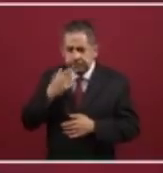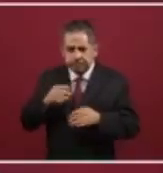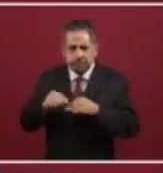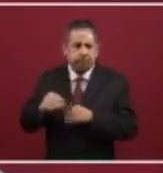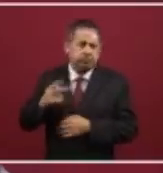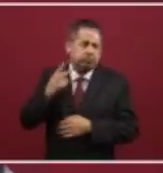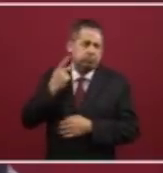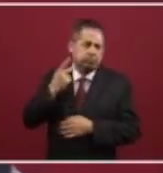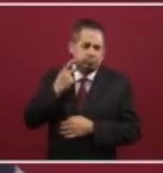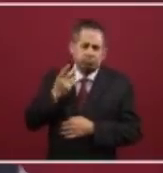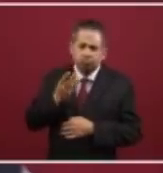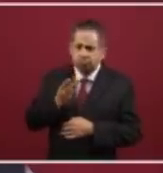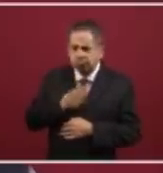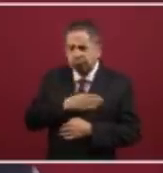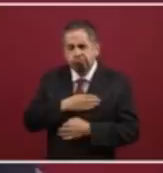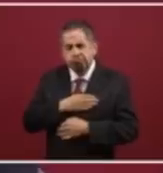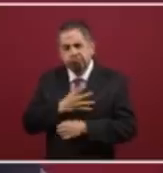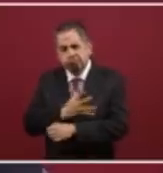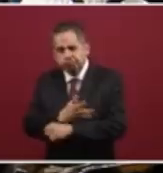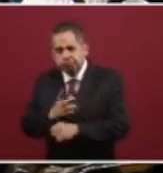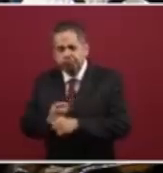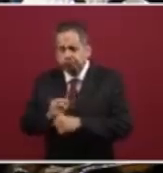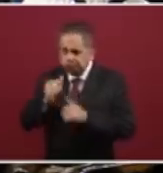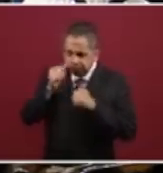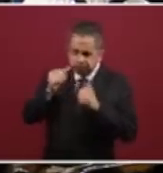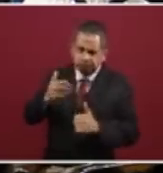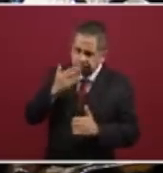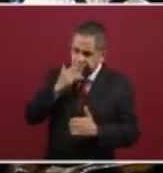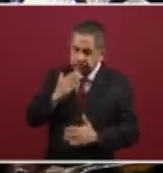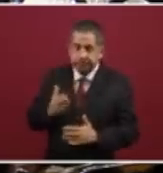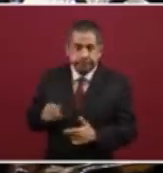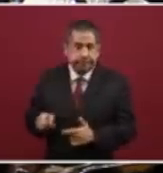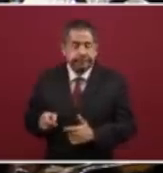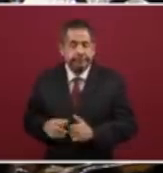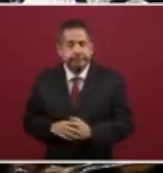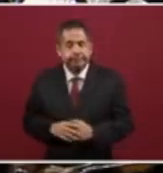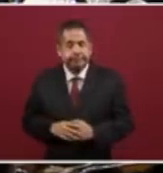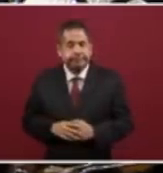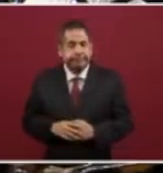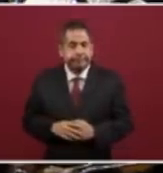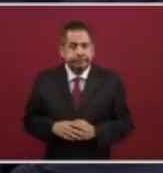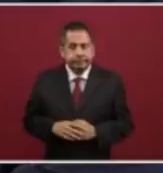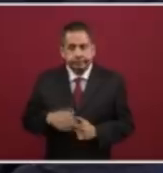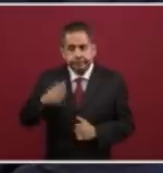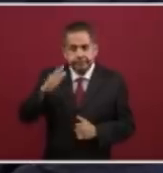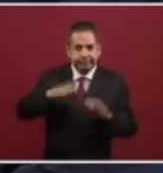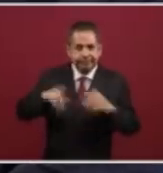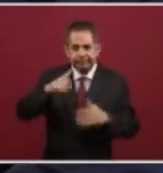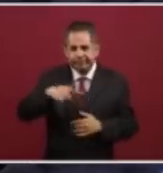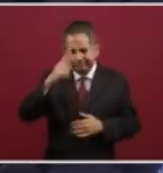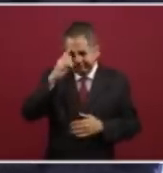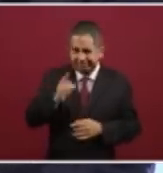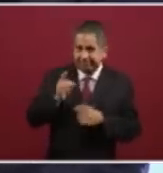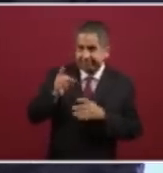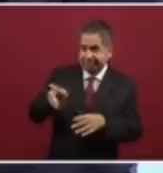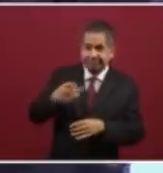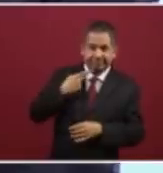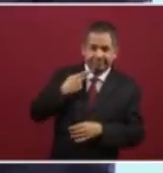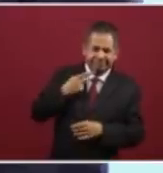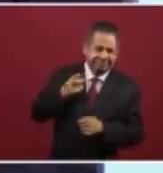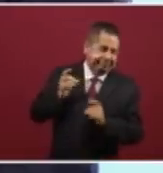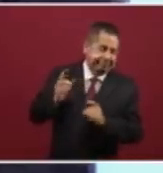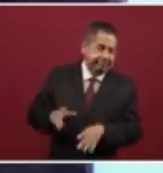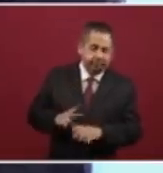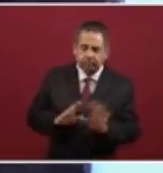política a veces se le desprecia entonces es